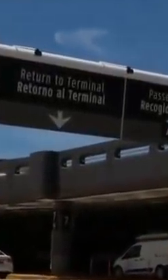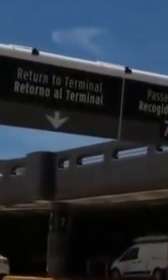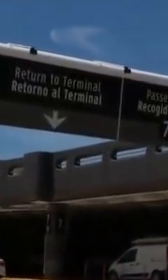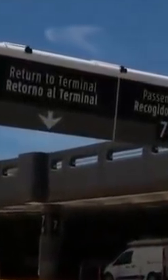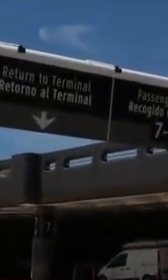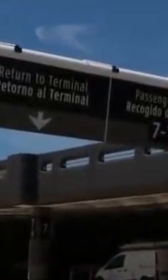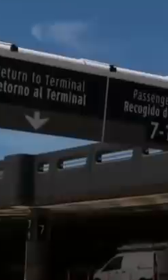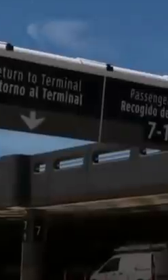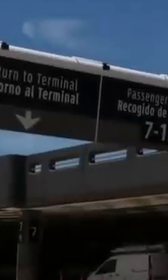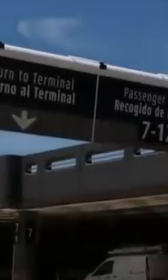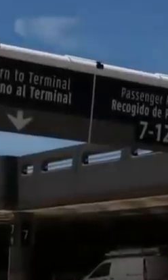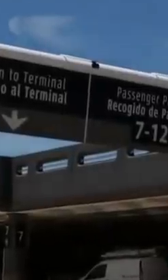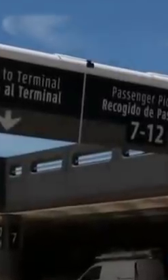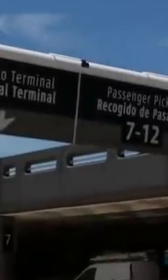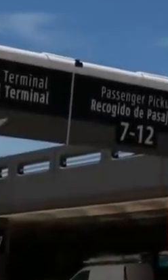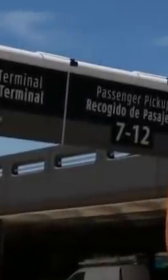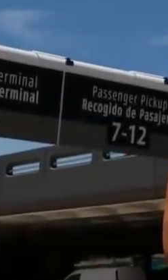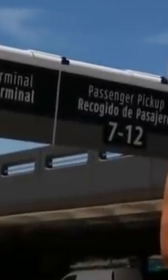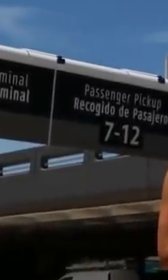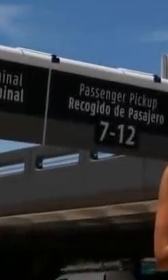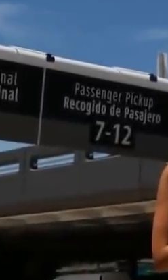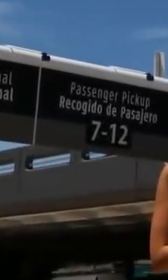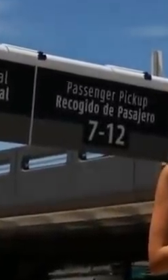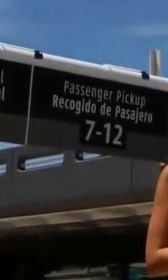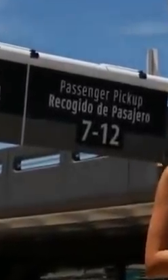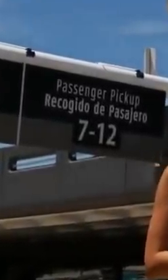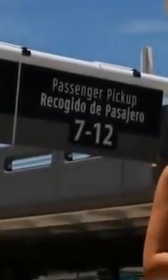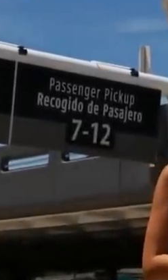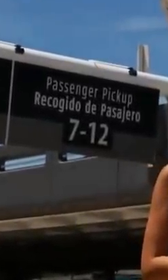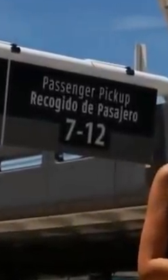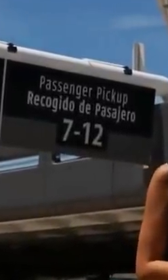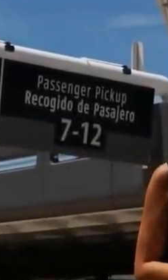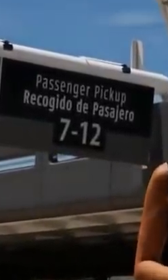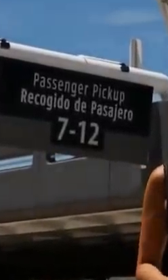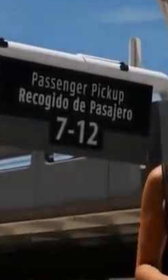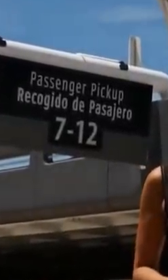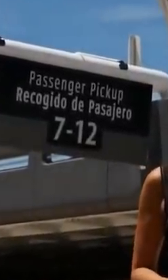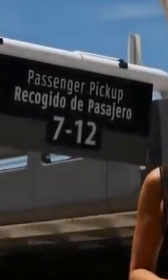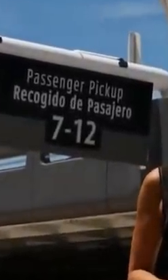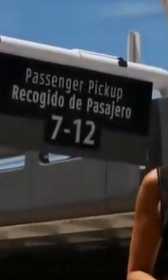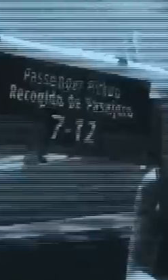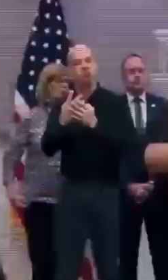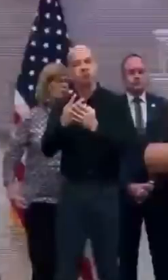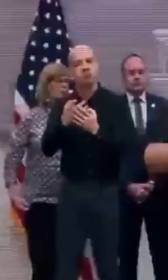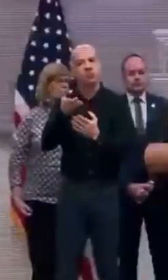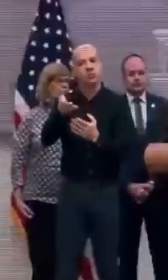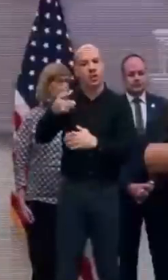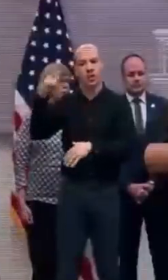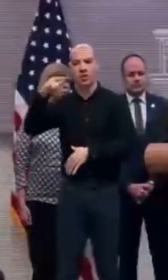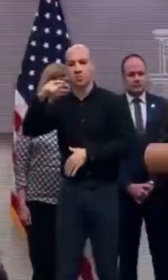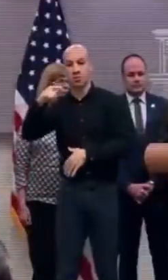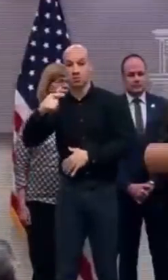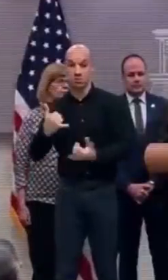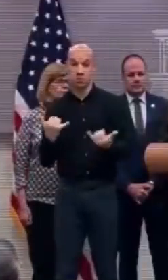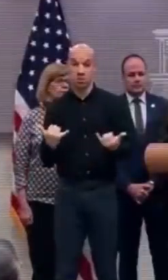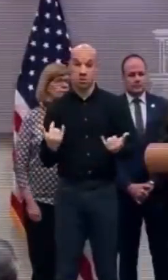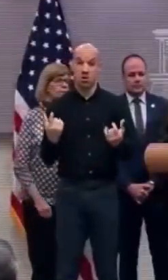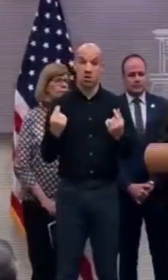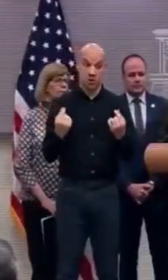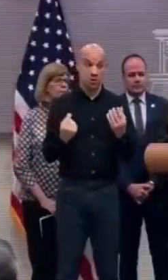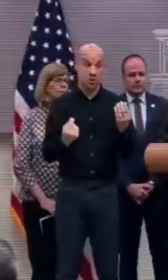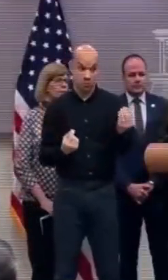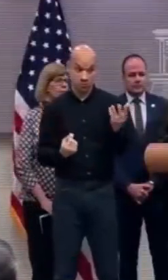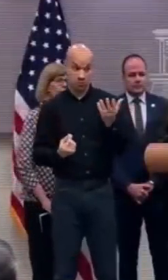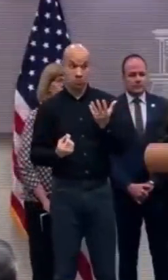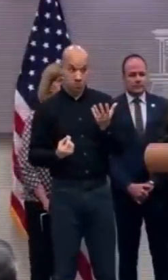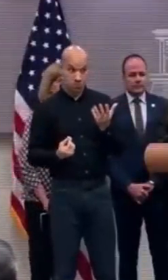de pasajeros de Europa. Aquí llegaban vuelos desde Madrid con pasajeros enfermos como si nada. Nosotros lo que vamos a hacer es, con esta información